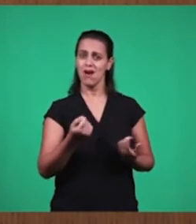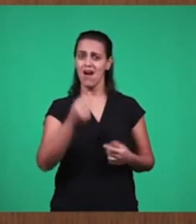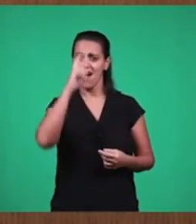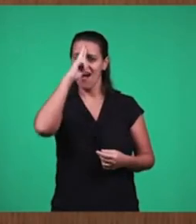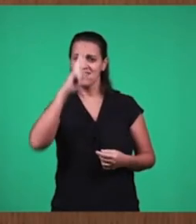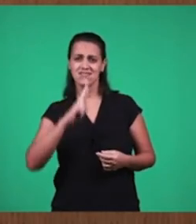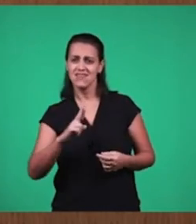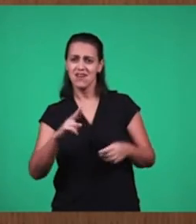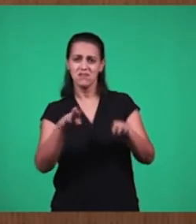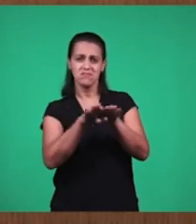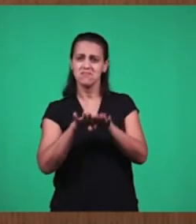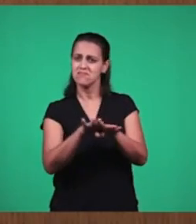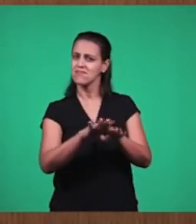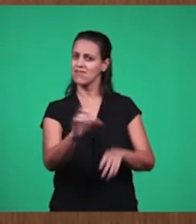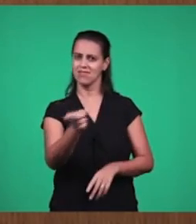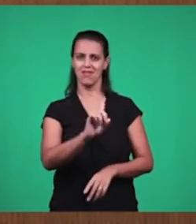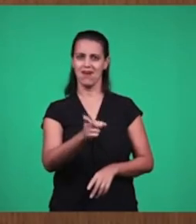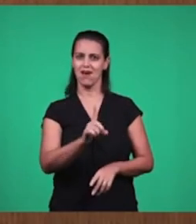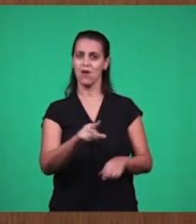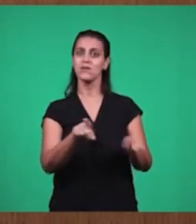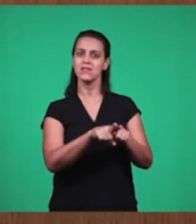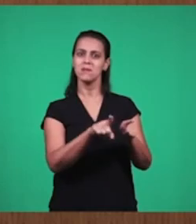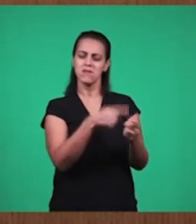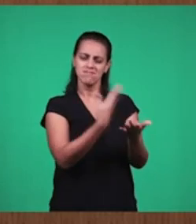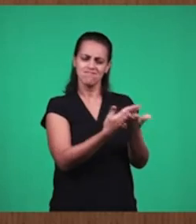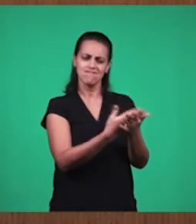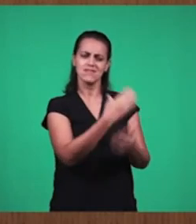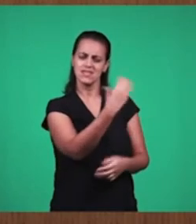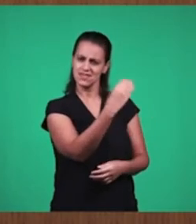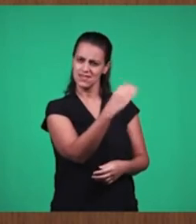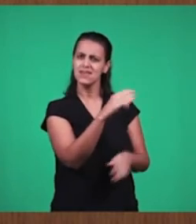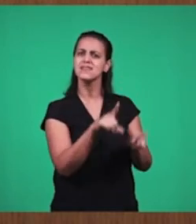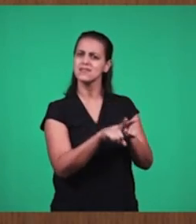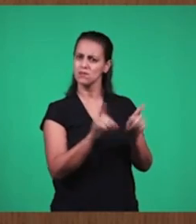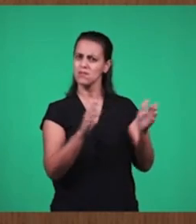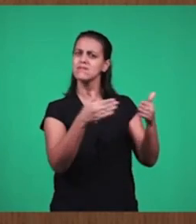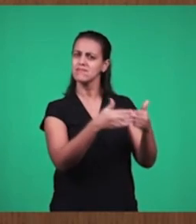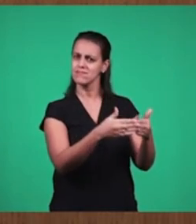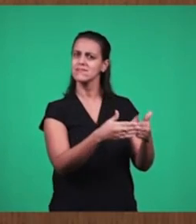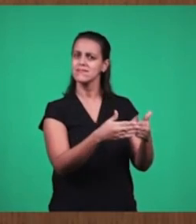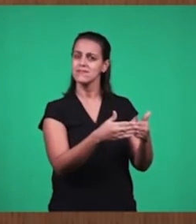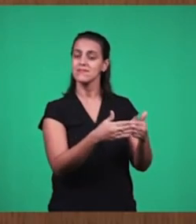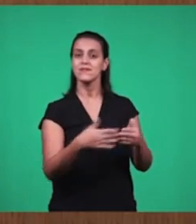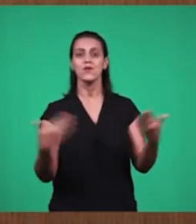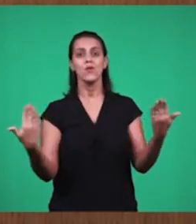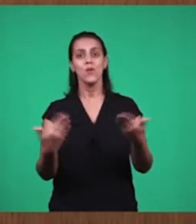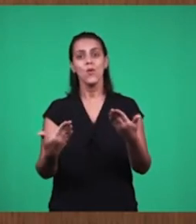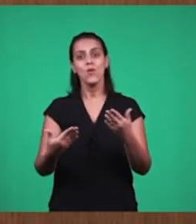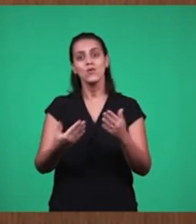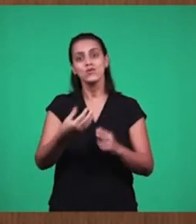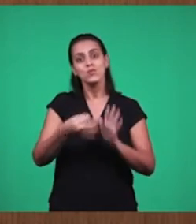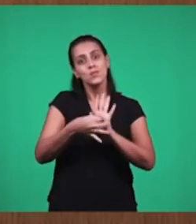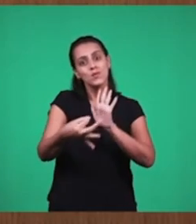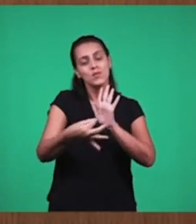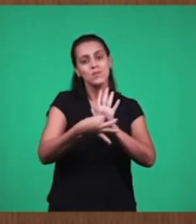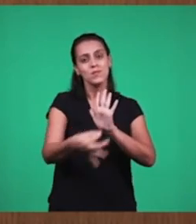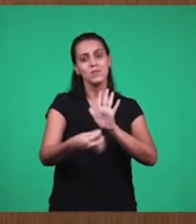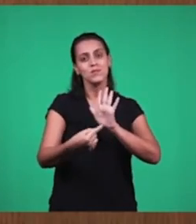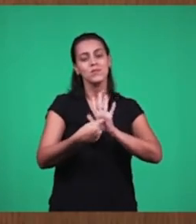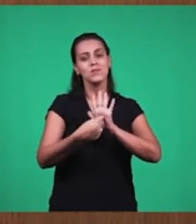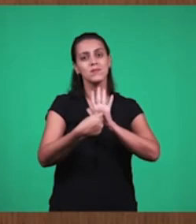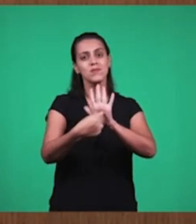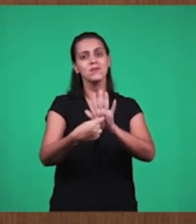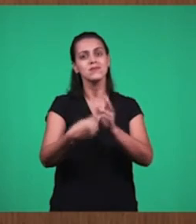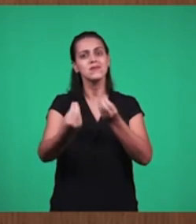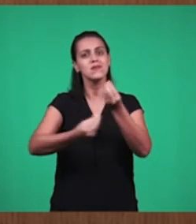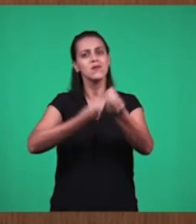consenso común, sino también los estudios de las ciencias. La propuesta de hoy es mostrar cómo es el trabajo de organización